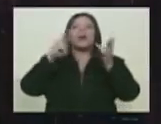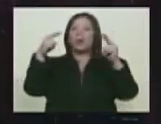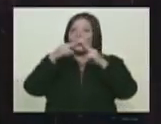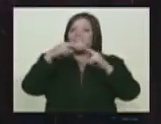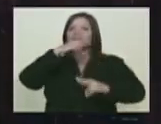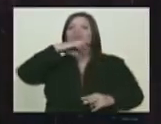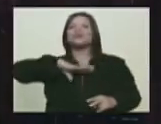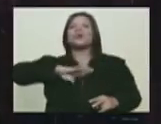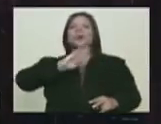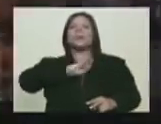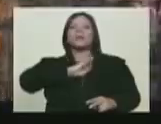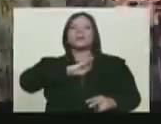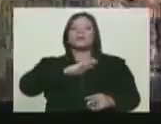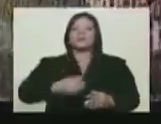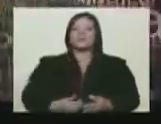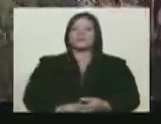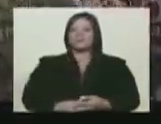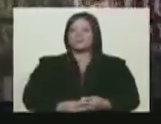Adelante.